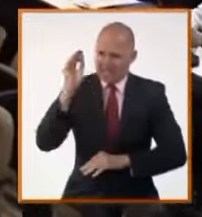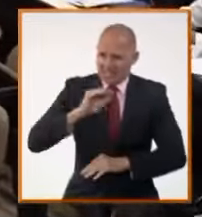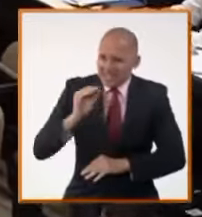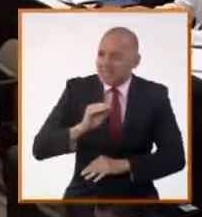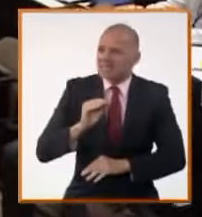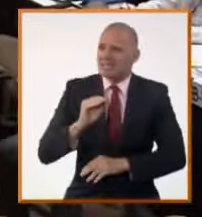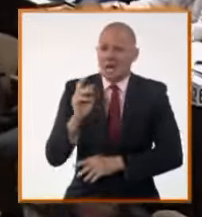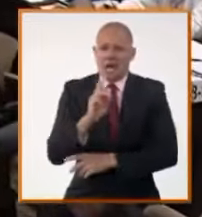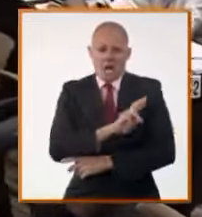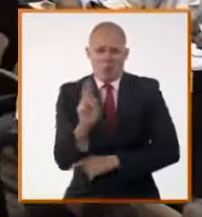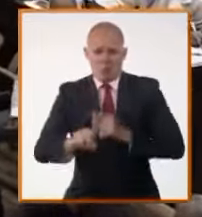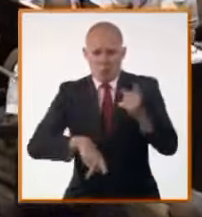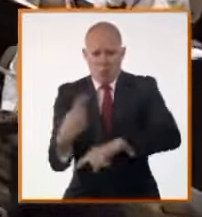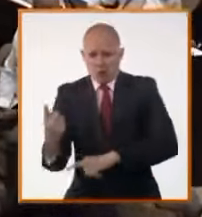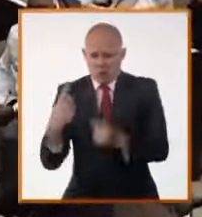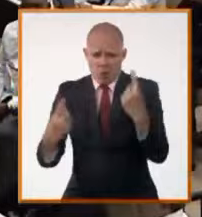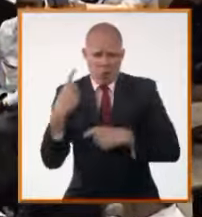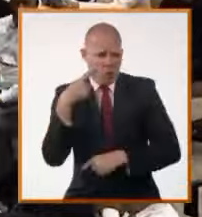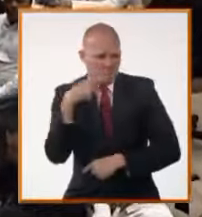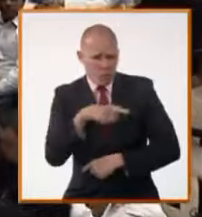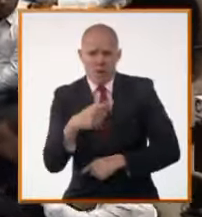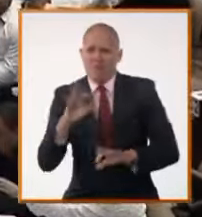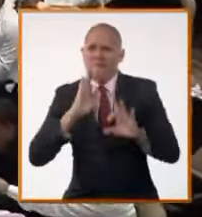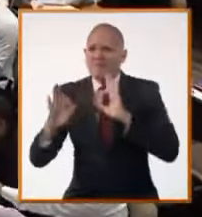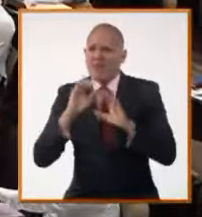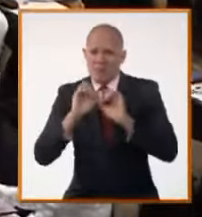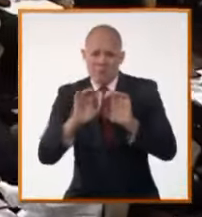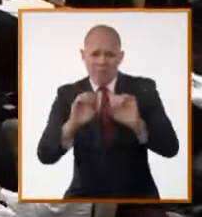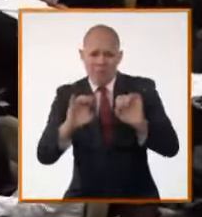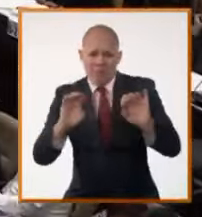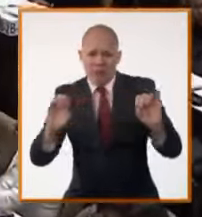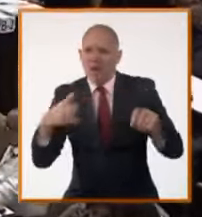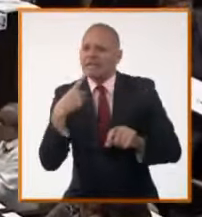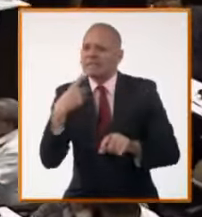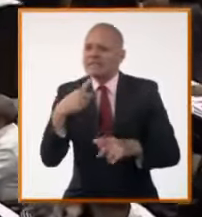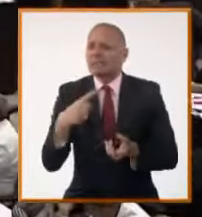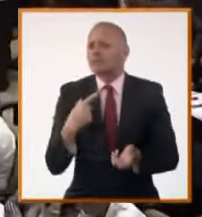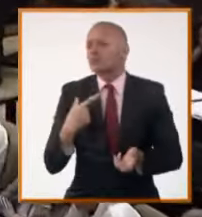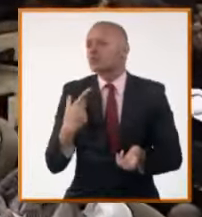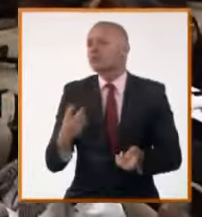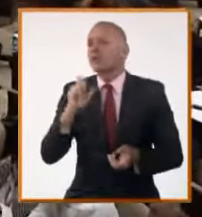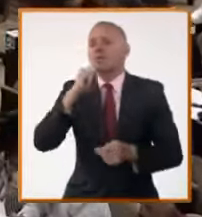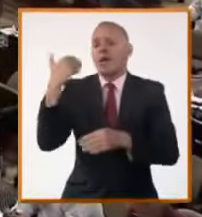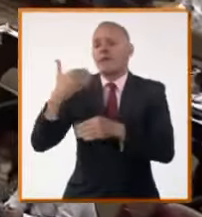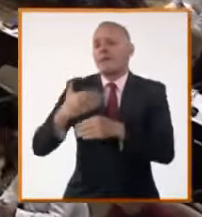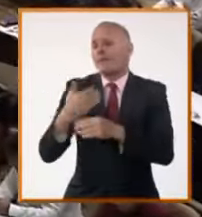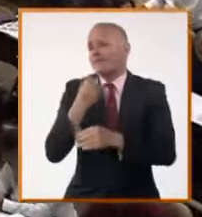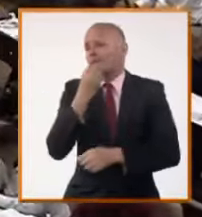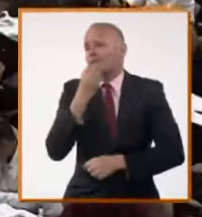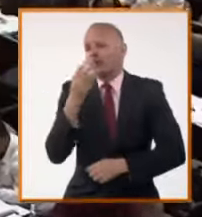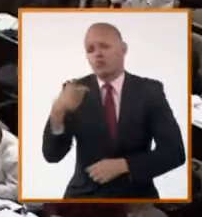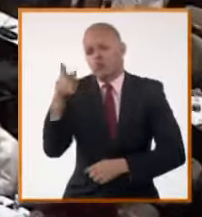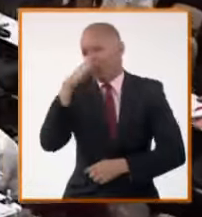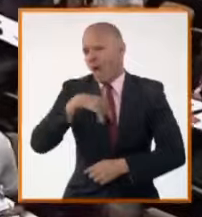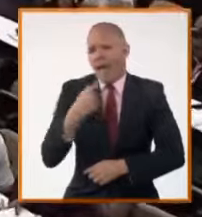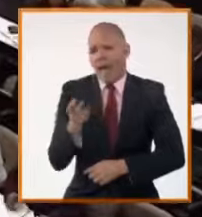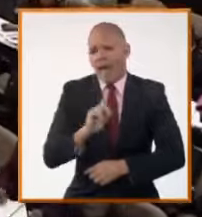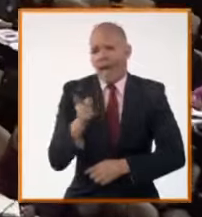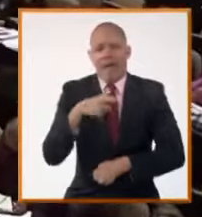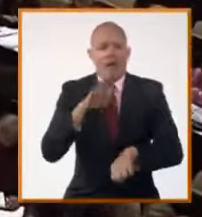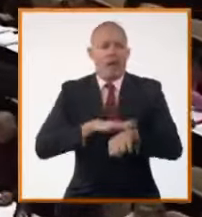revolución, donde reflejan que el bloqueo no tiene nada que ver con la crisis que atraviesa el